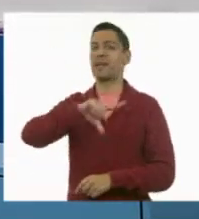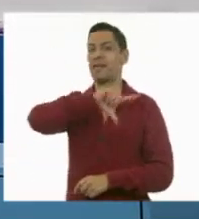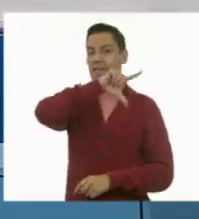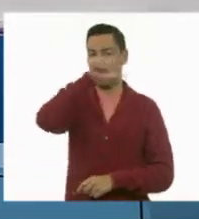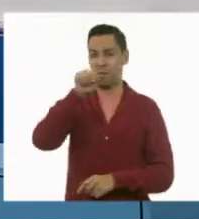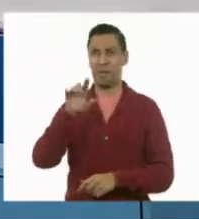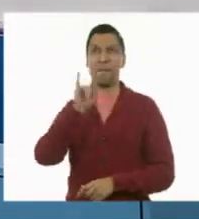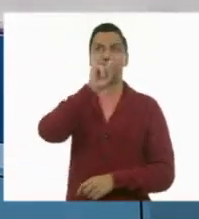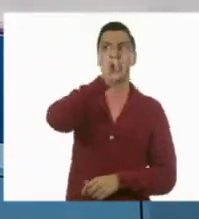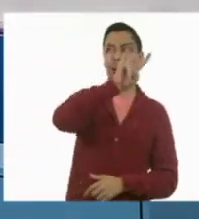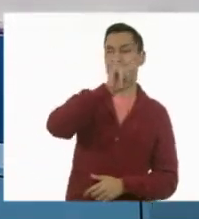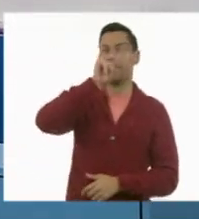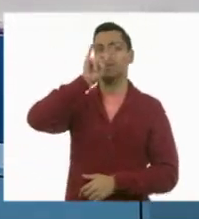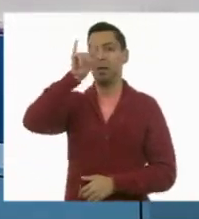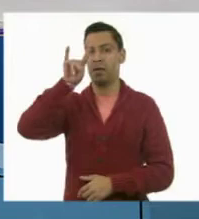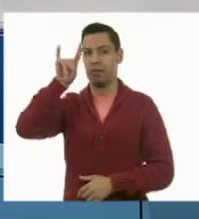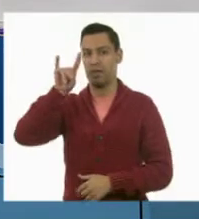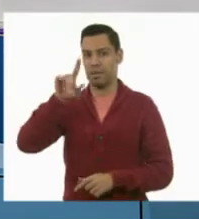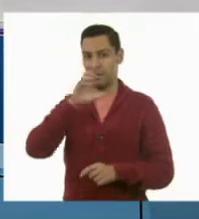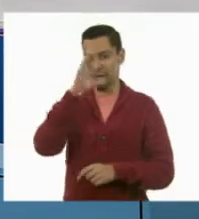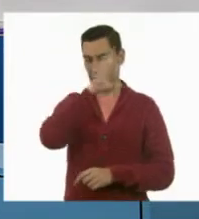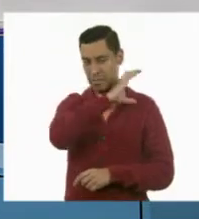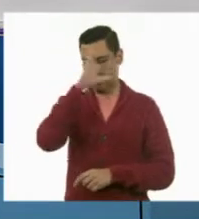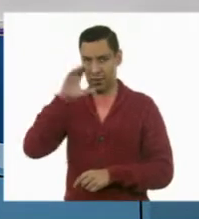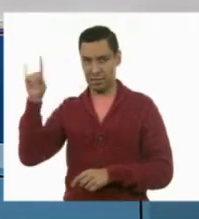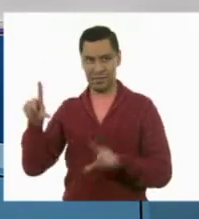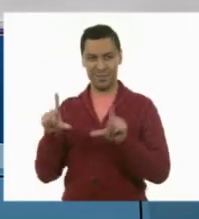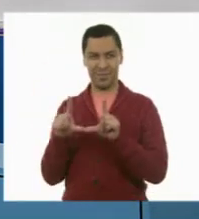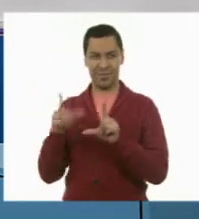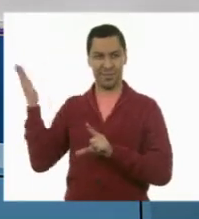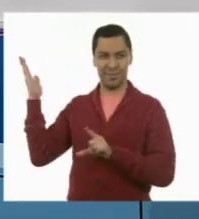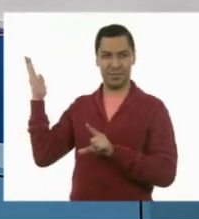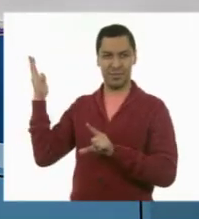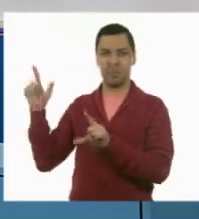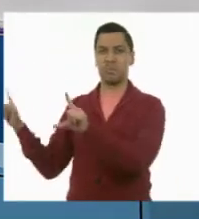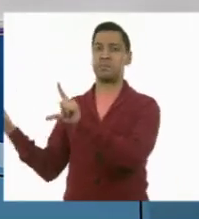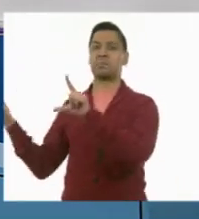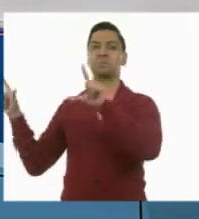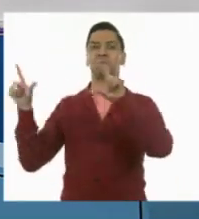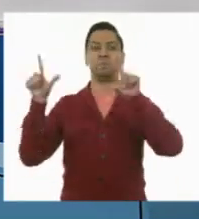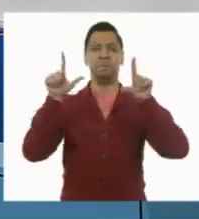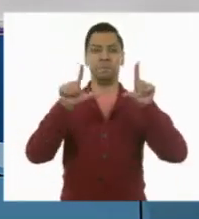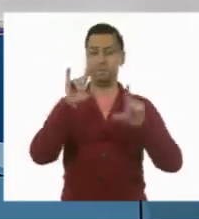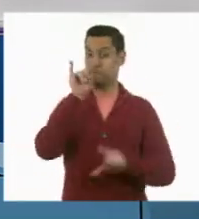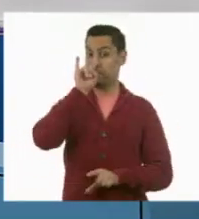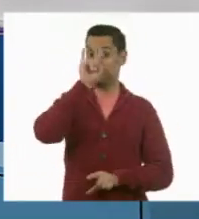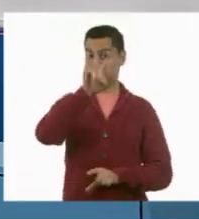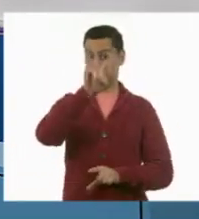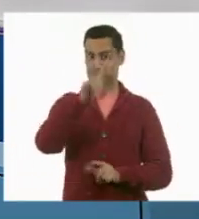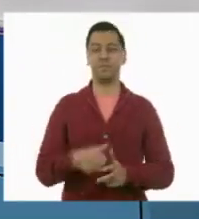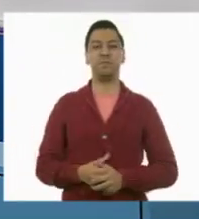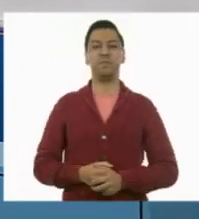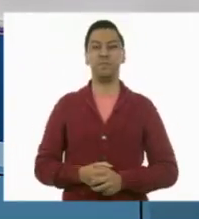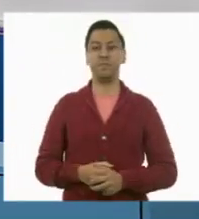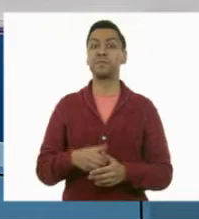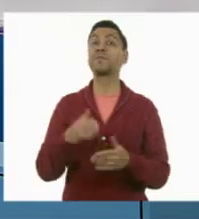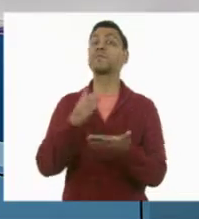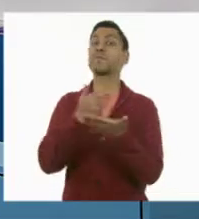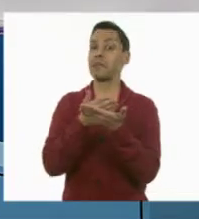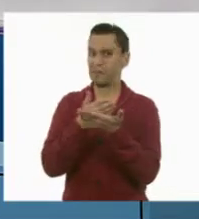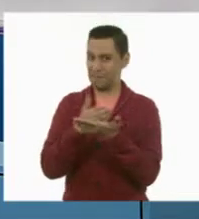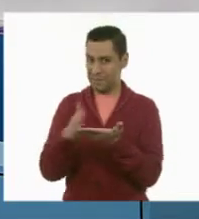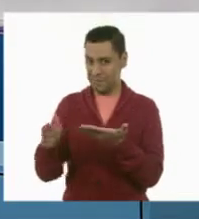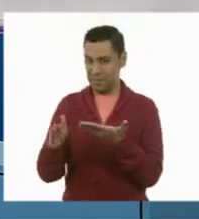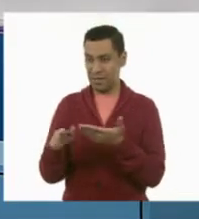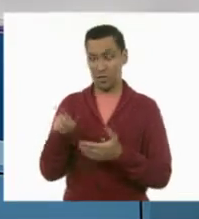ir pegando la imagen en una tarjetita como esta. Y aparte,